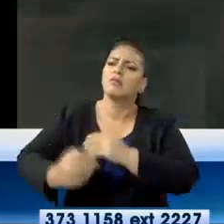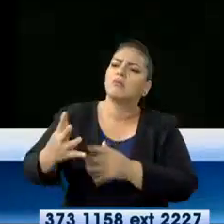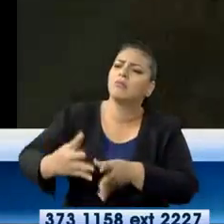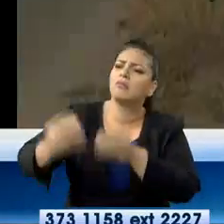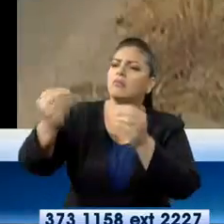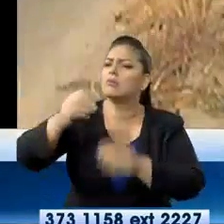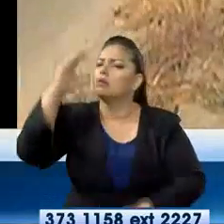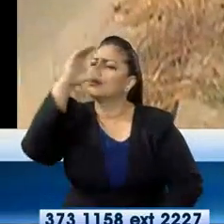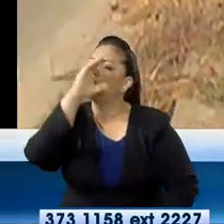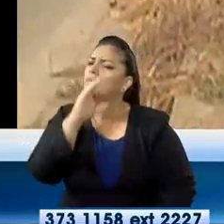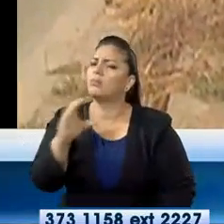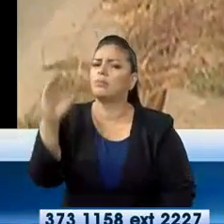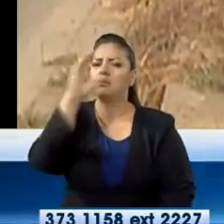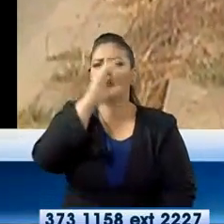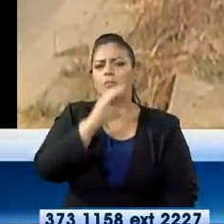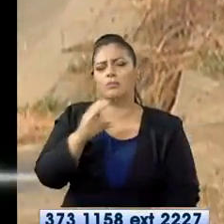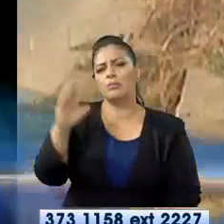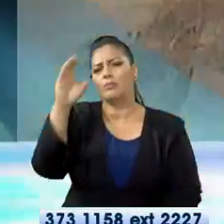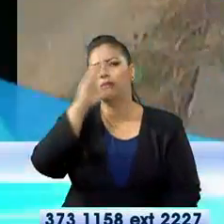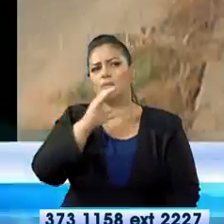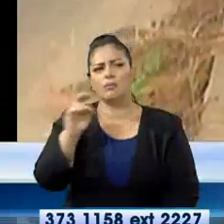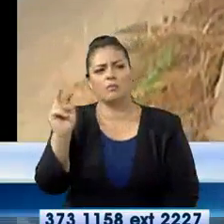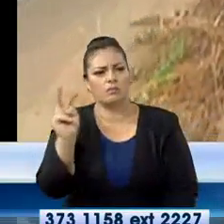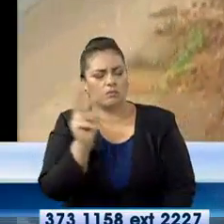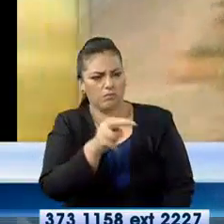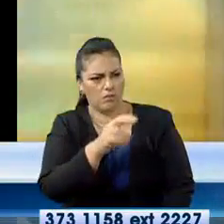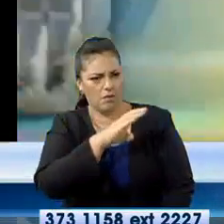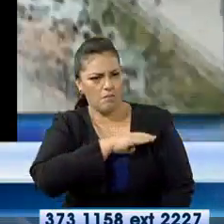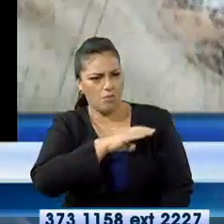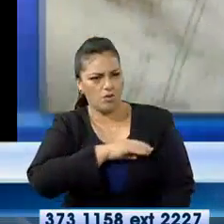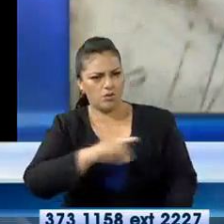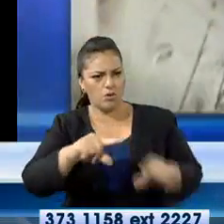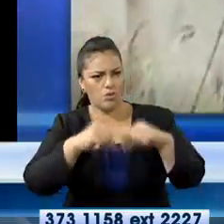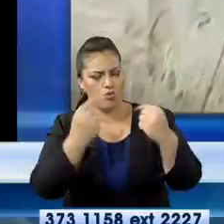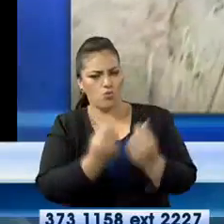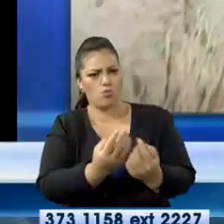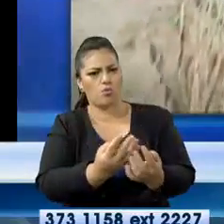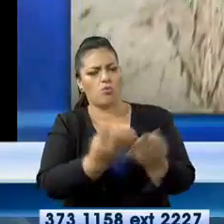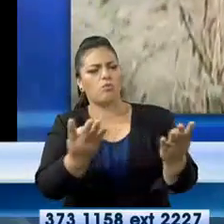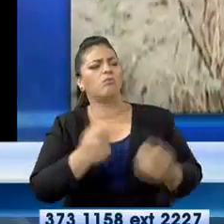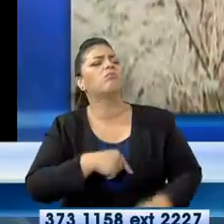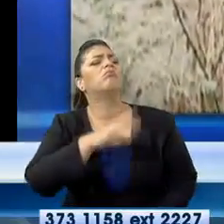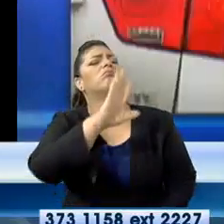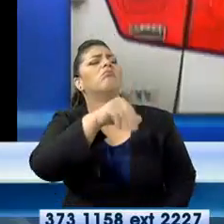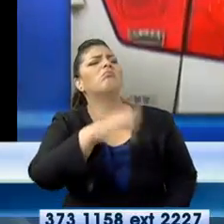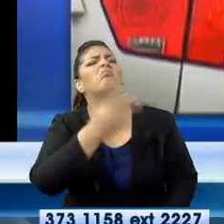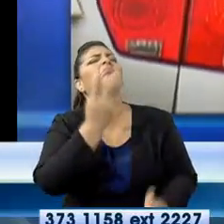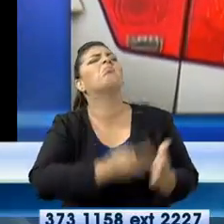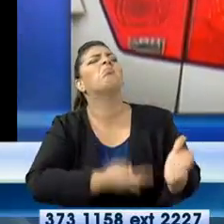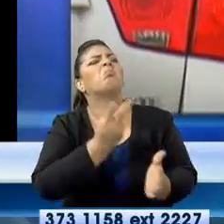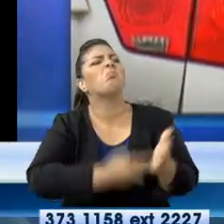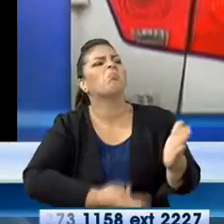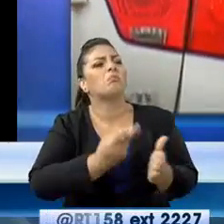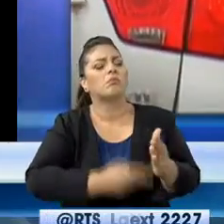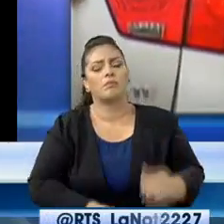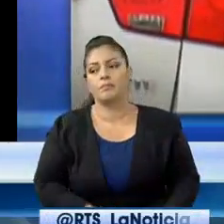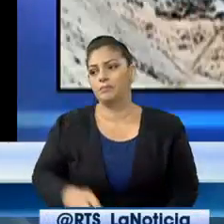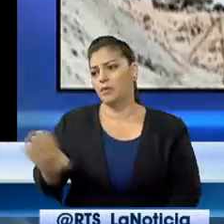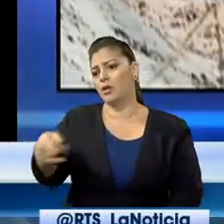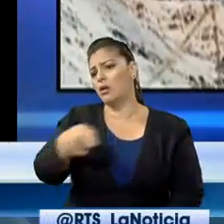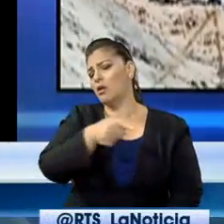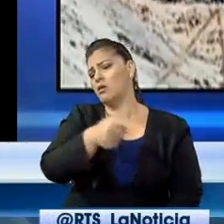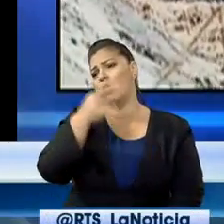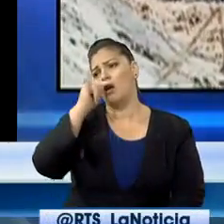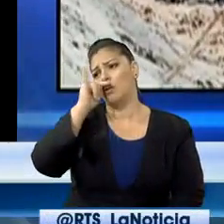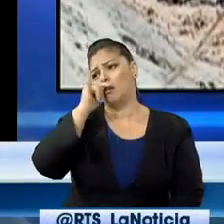desesperadamente. Justo veo a los policías amontonados y le pregunto qué pasaba. Y ahí los policías dicen, un niño